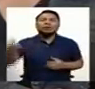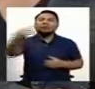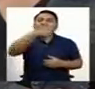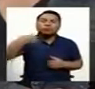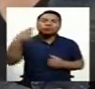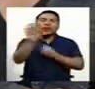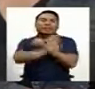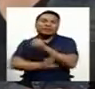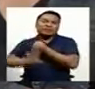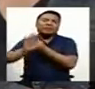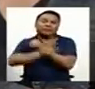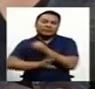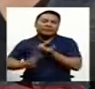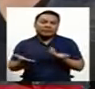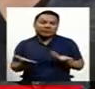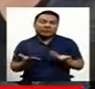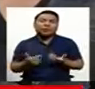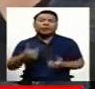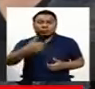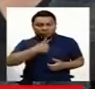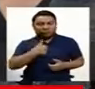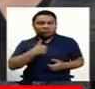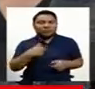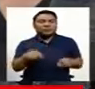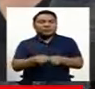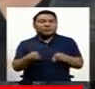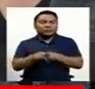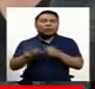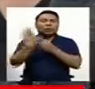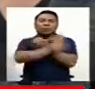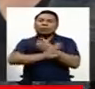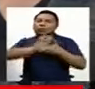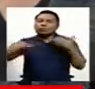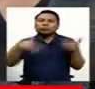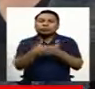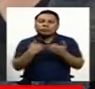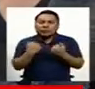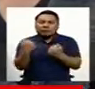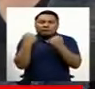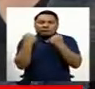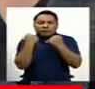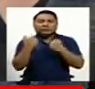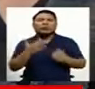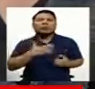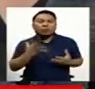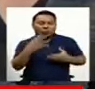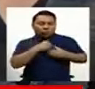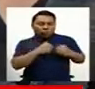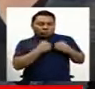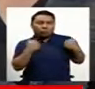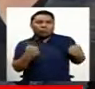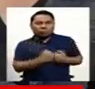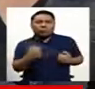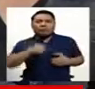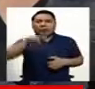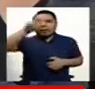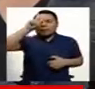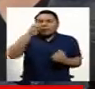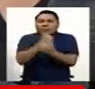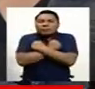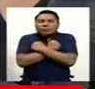defenderlo. Y yo lo haré con todo mi empeño, con mi corazón y mi